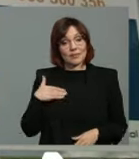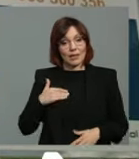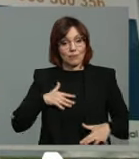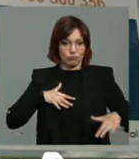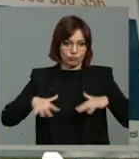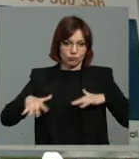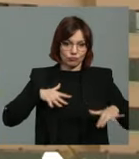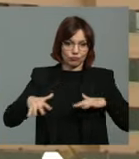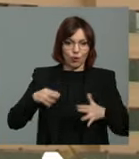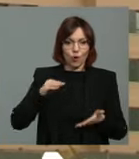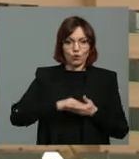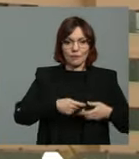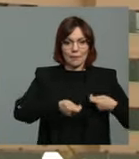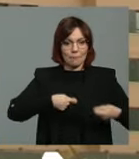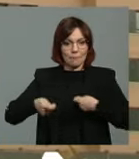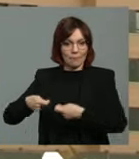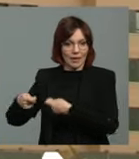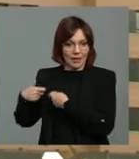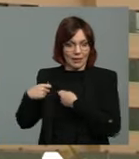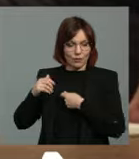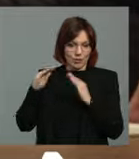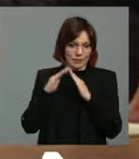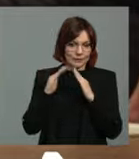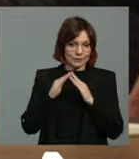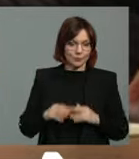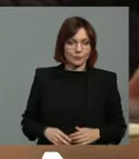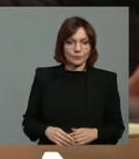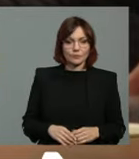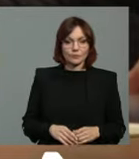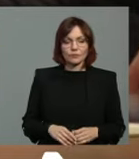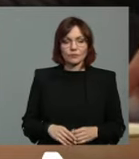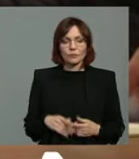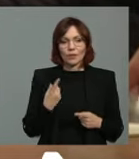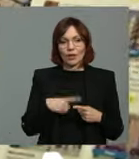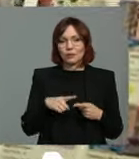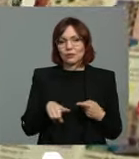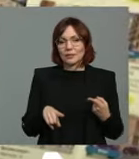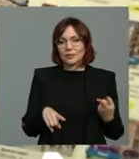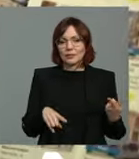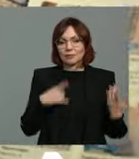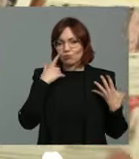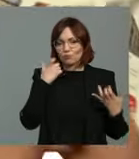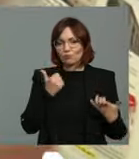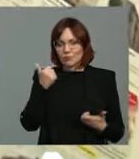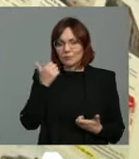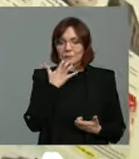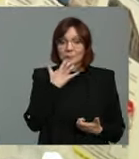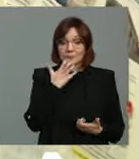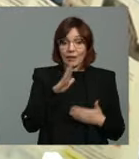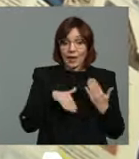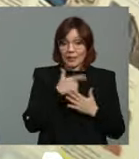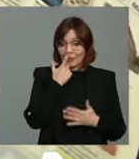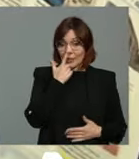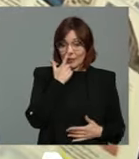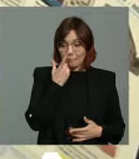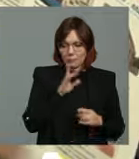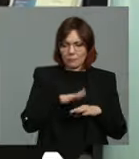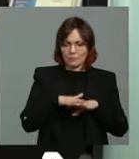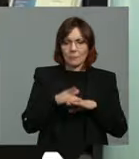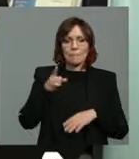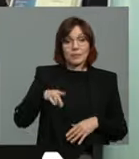ese mercado no Entonces sí que estamos viendo por ejemplo cosas muy significativas como que por ejemplo hasta el mes pasado prácticamente las hipotecas